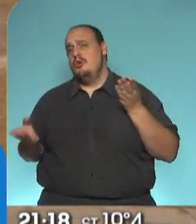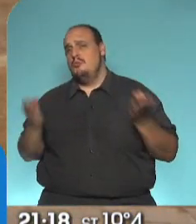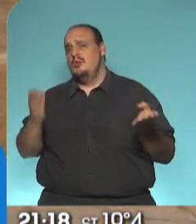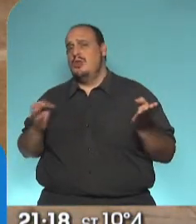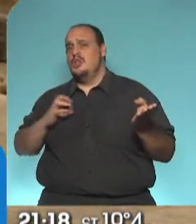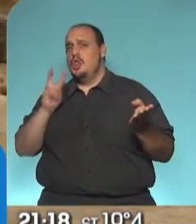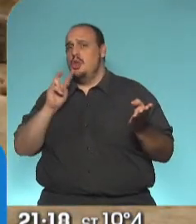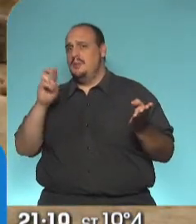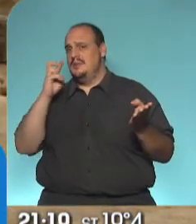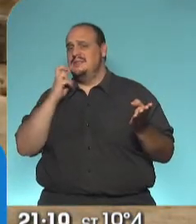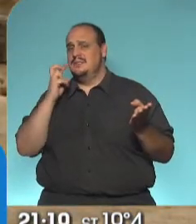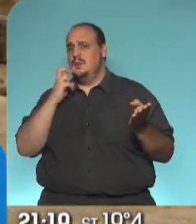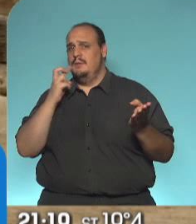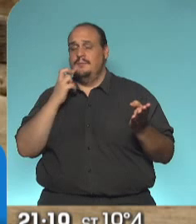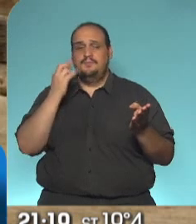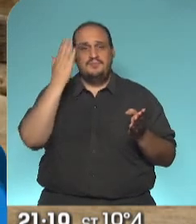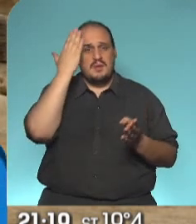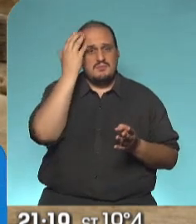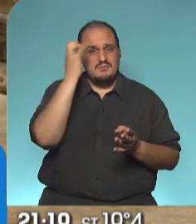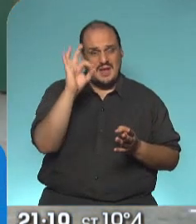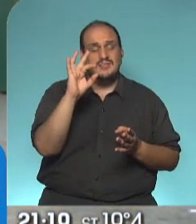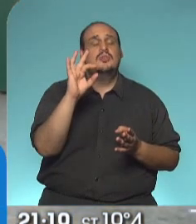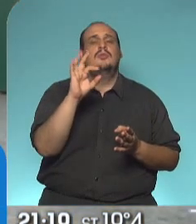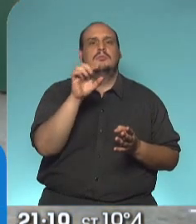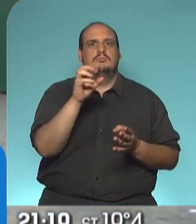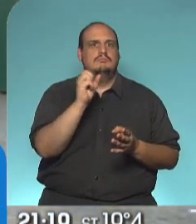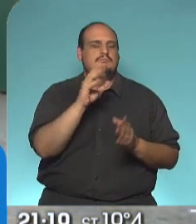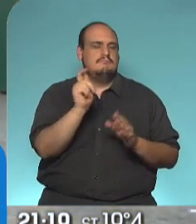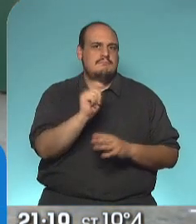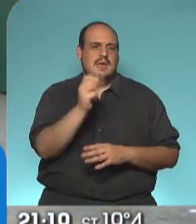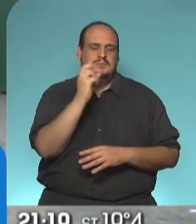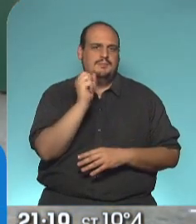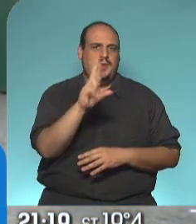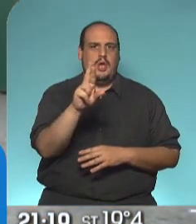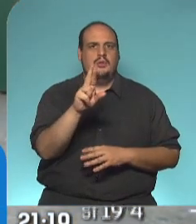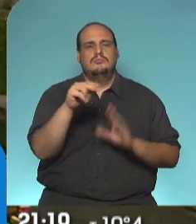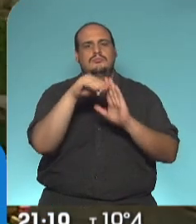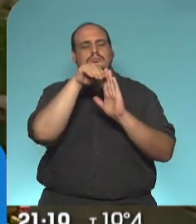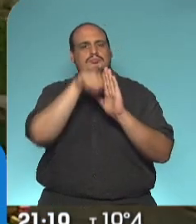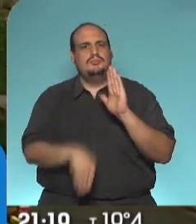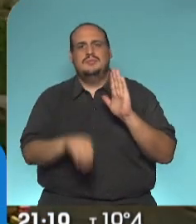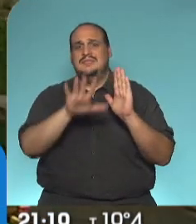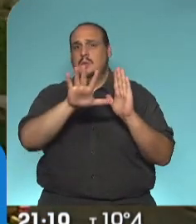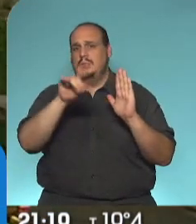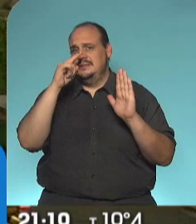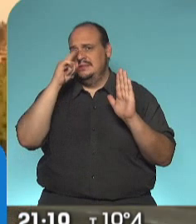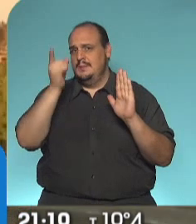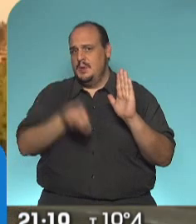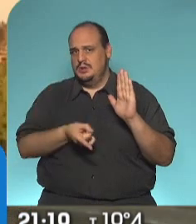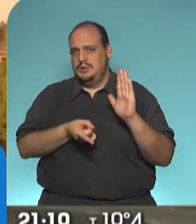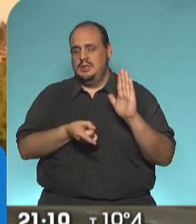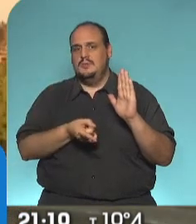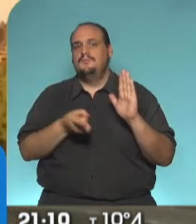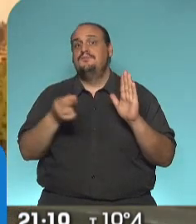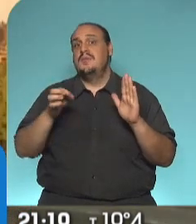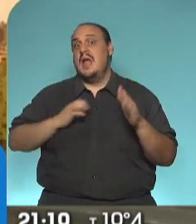y 9 y marzo fue el peor mes con un 57 por ciento de caída el escenario hasta